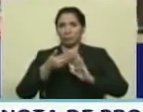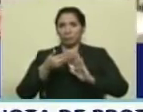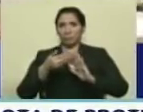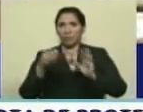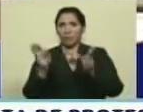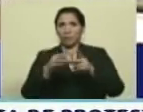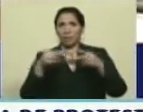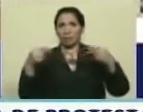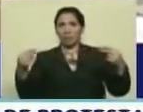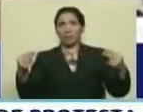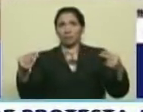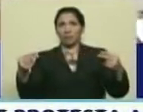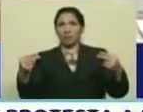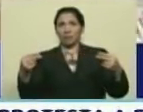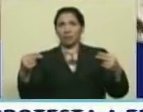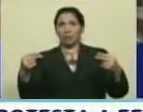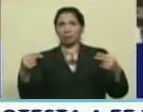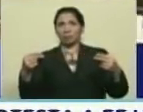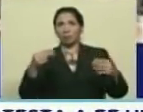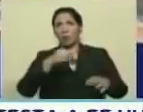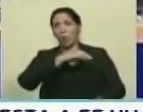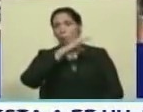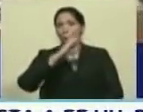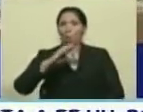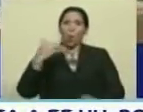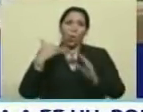famosa revista El Correo del ALBA, miren a Ralph.